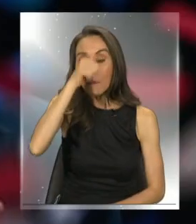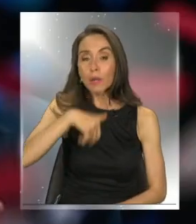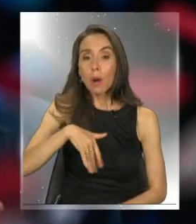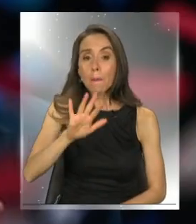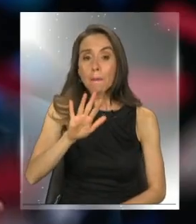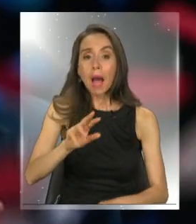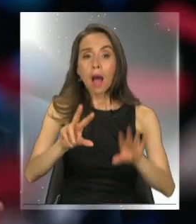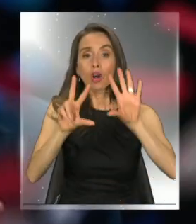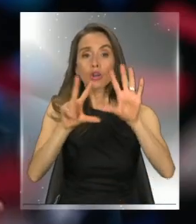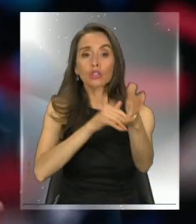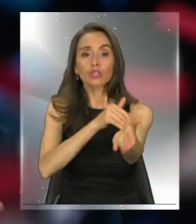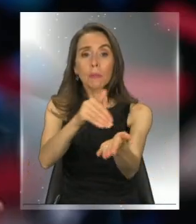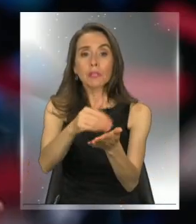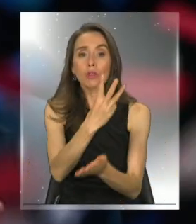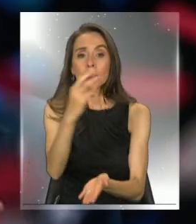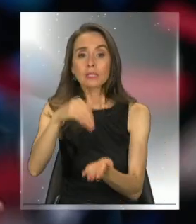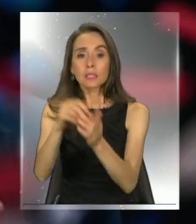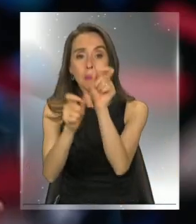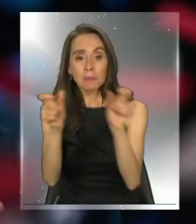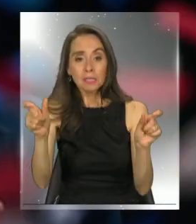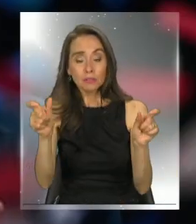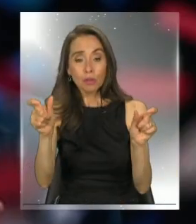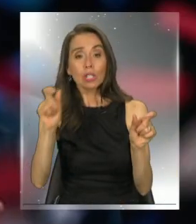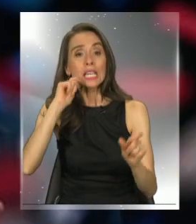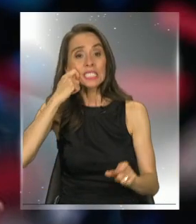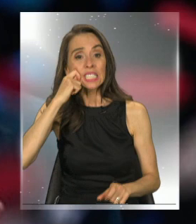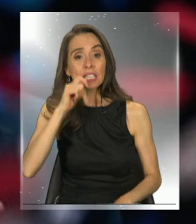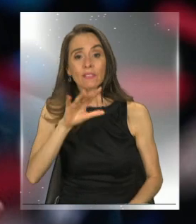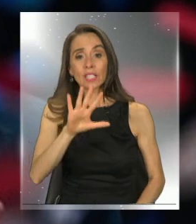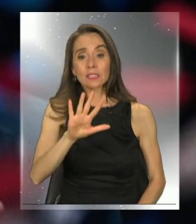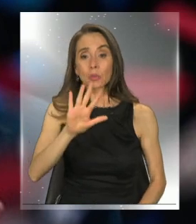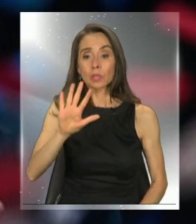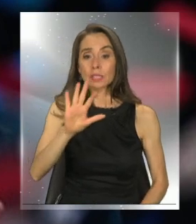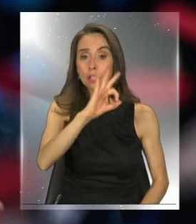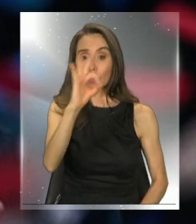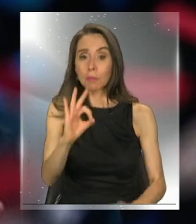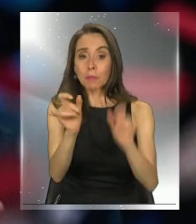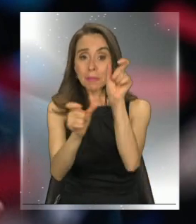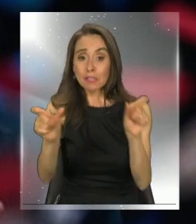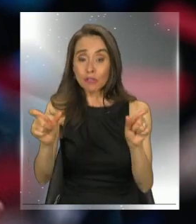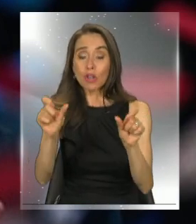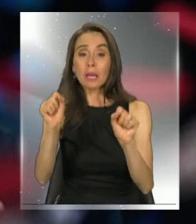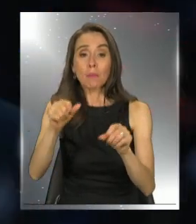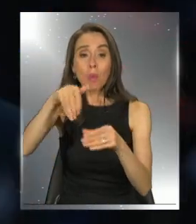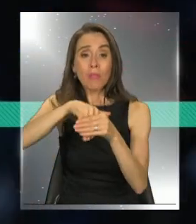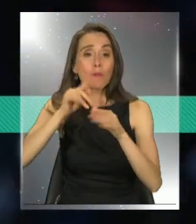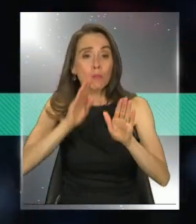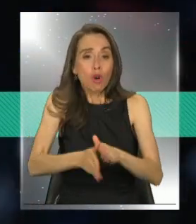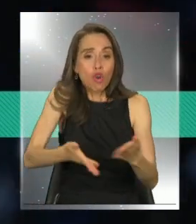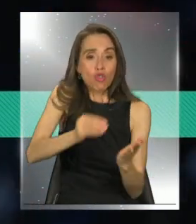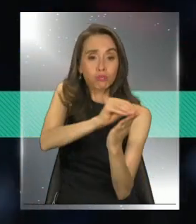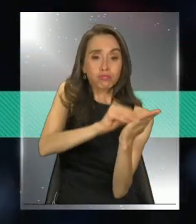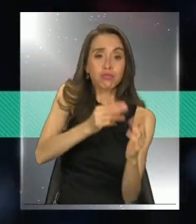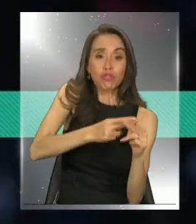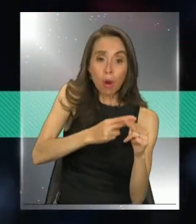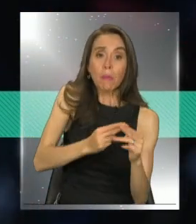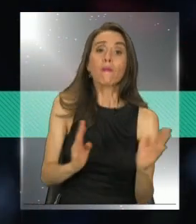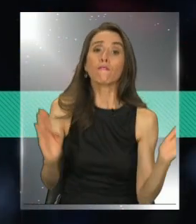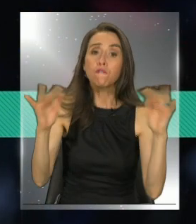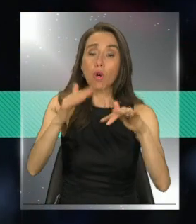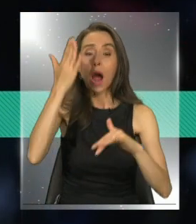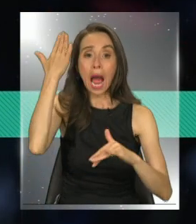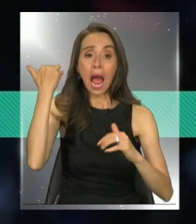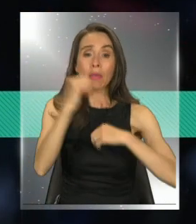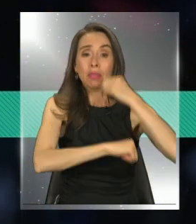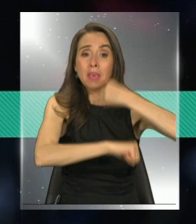de 8.300.000 personas, es decir, un 55% del padrón electoral. Cifra que rompió la tendencia a la baja